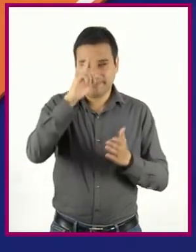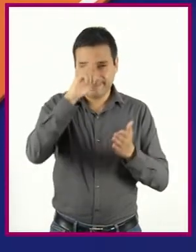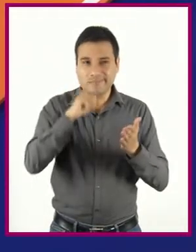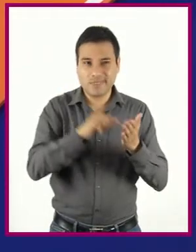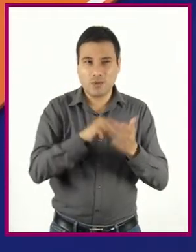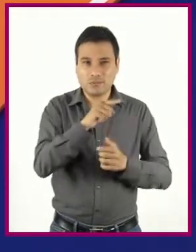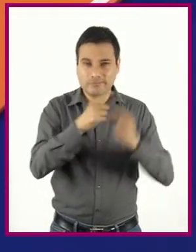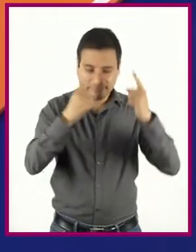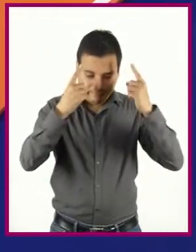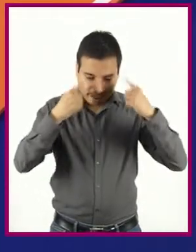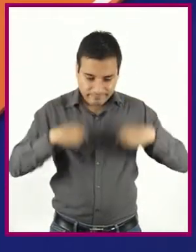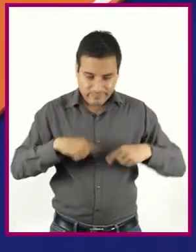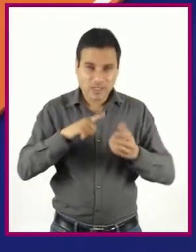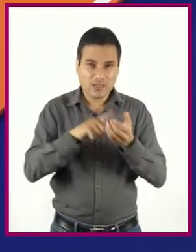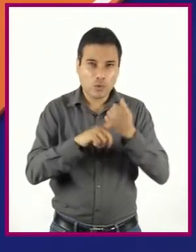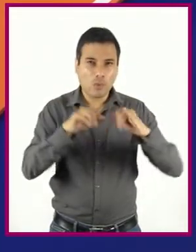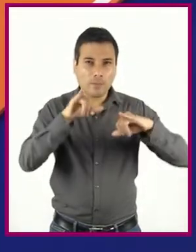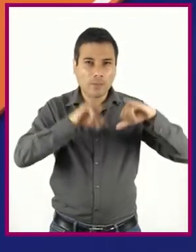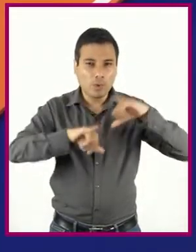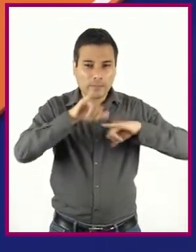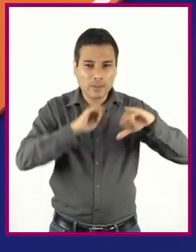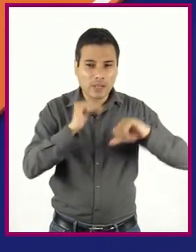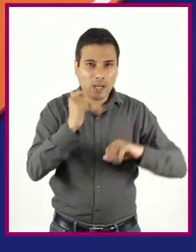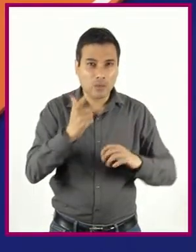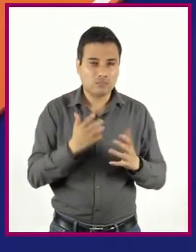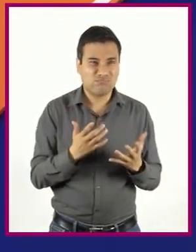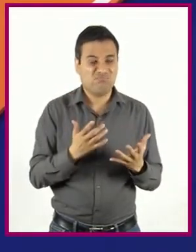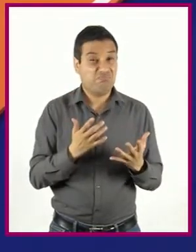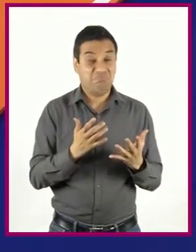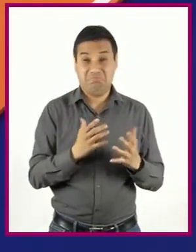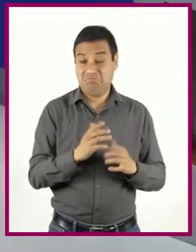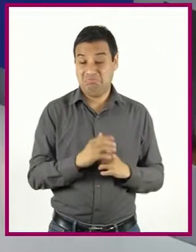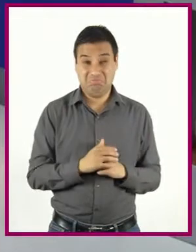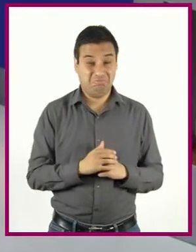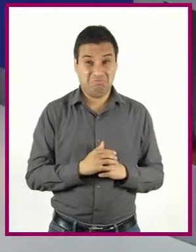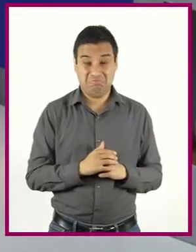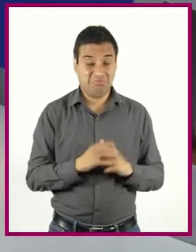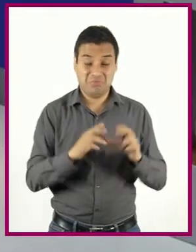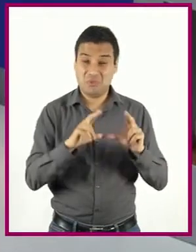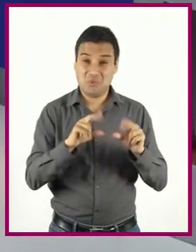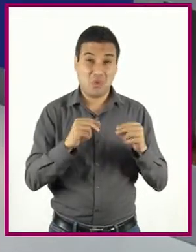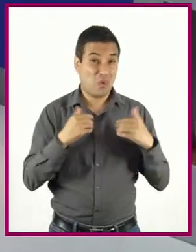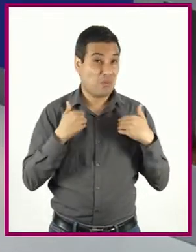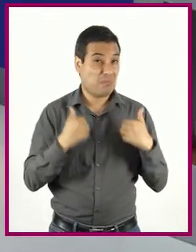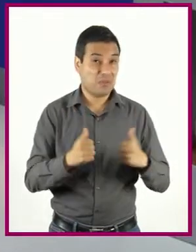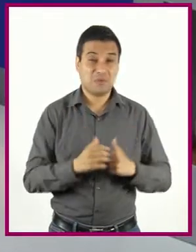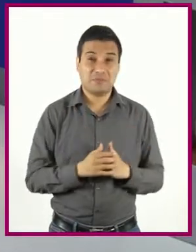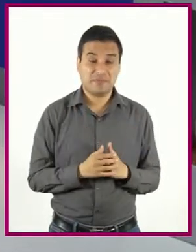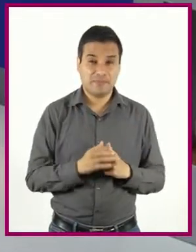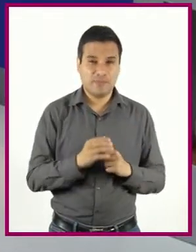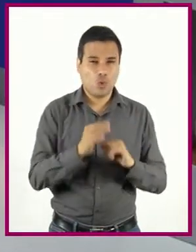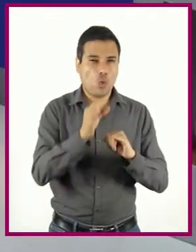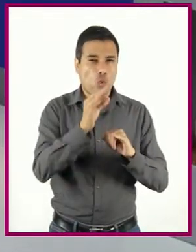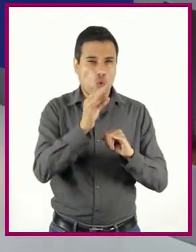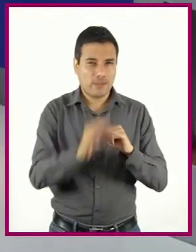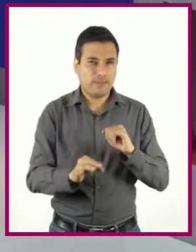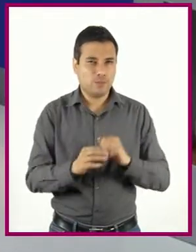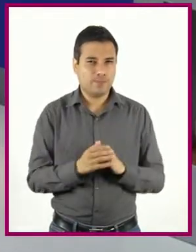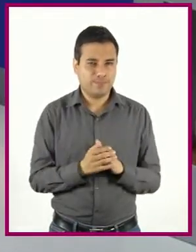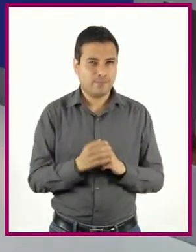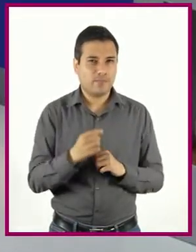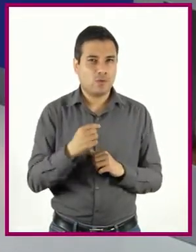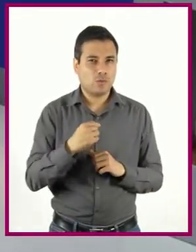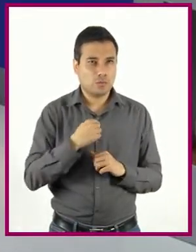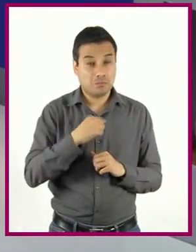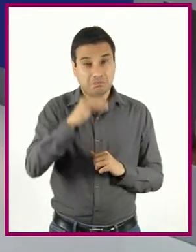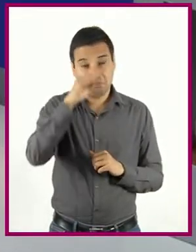pero ninguna vía metabólica se ajustaba al caso. Finalmente, decidí darle dos